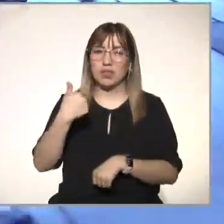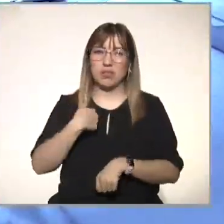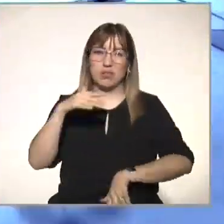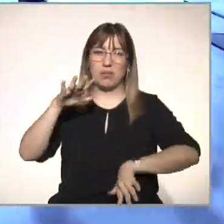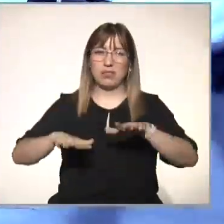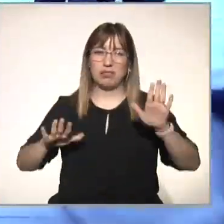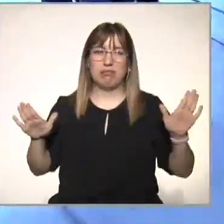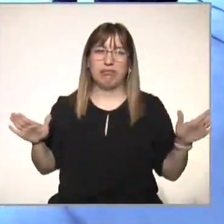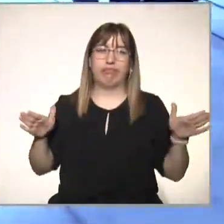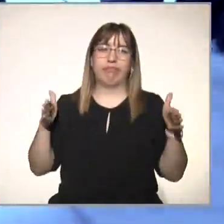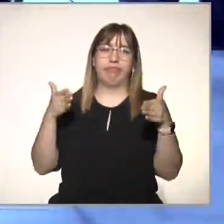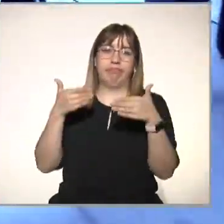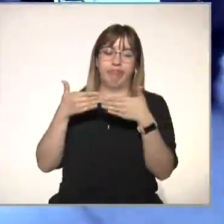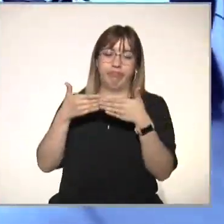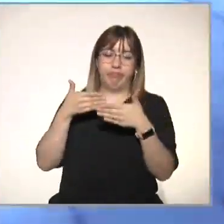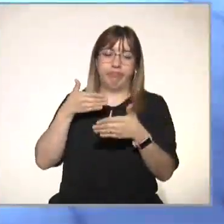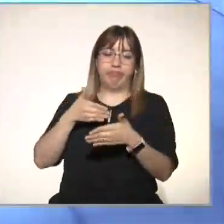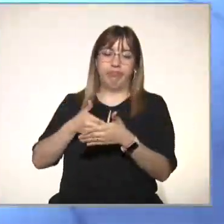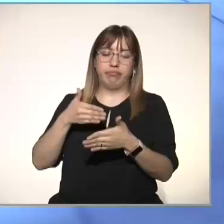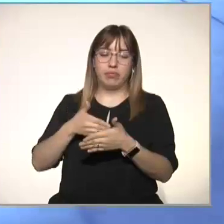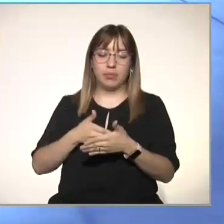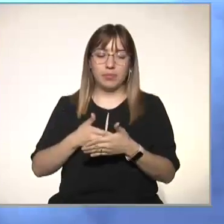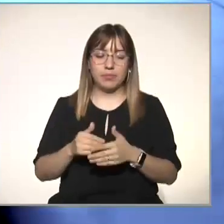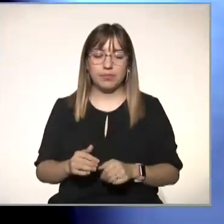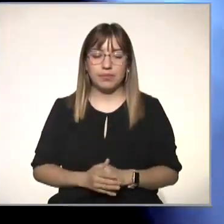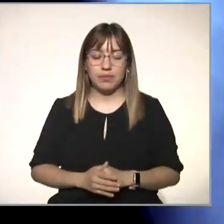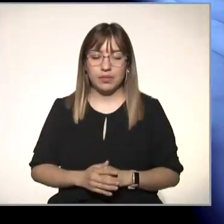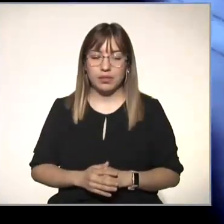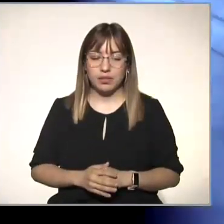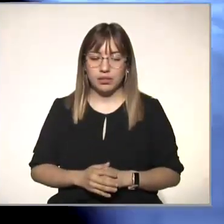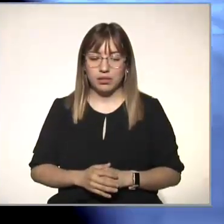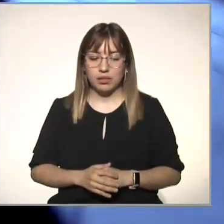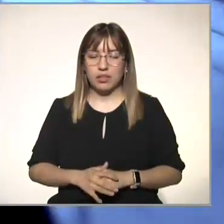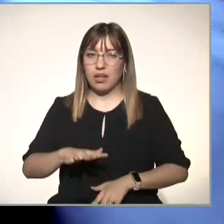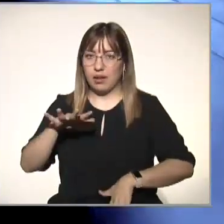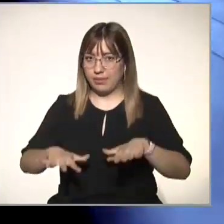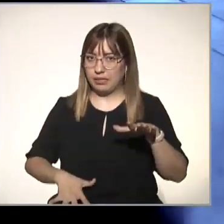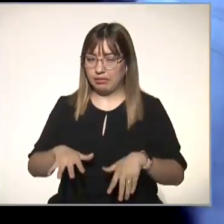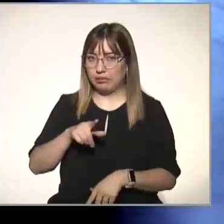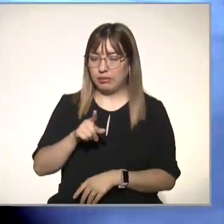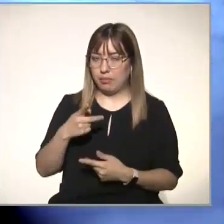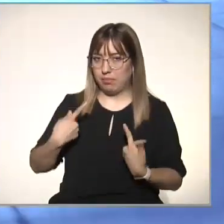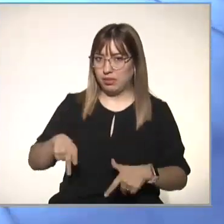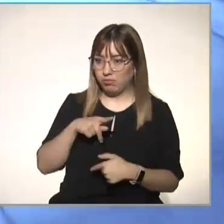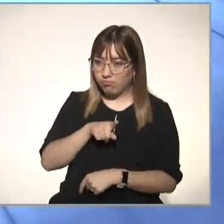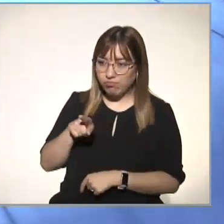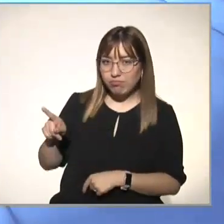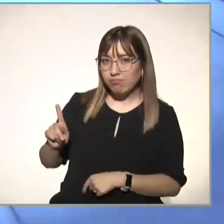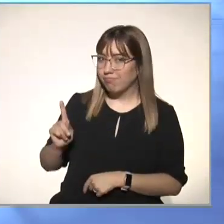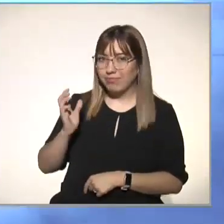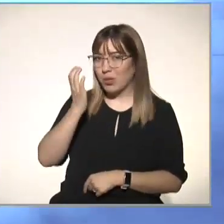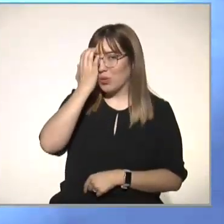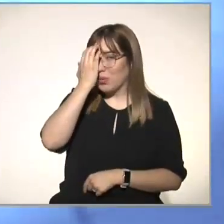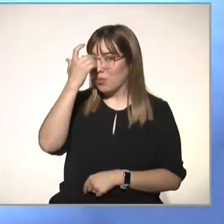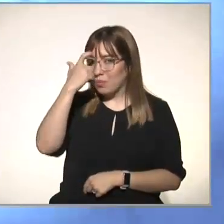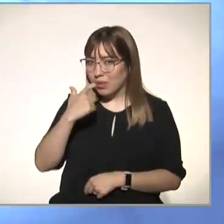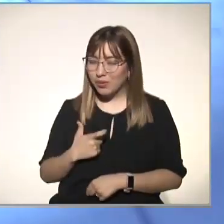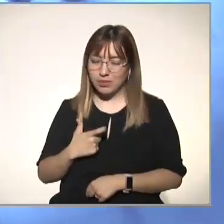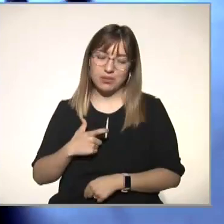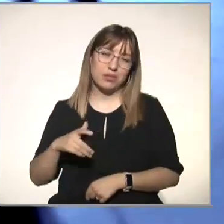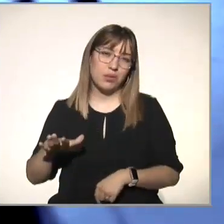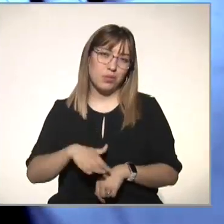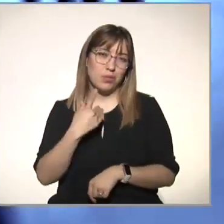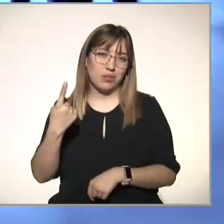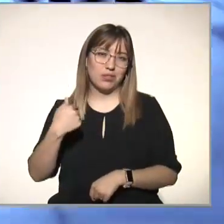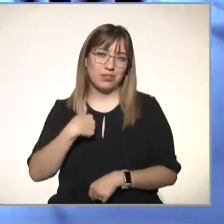cerrada. Entonces a veces siento que la gente no conoce cómo soy o por qué soy así. por lo mismo de que